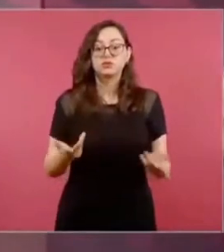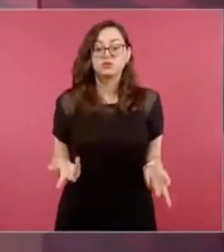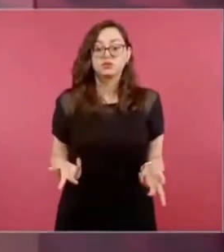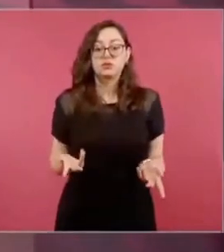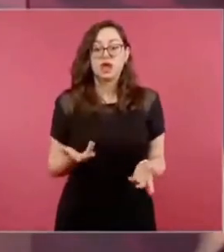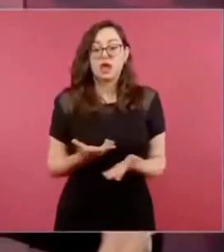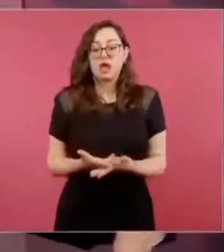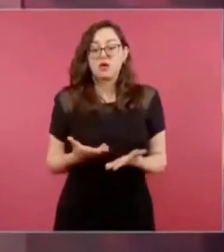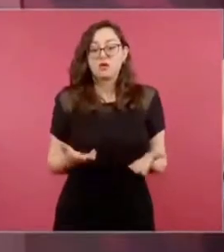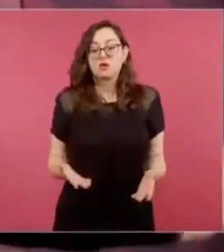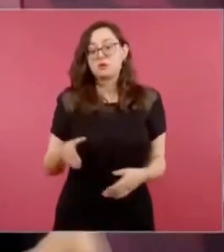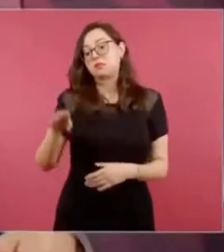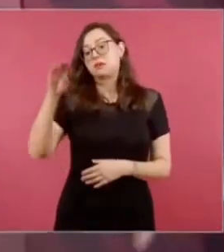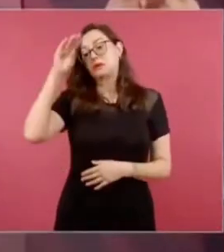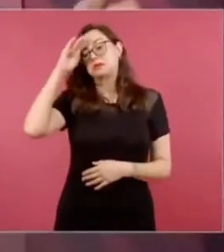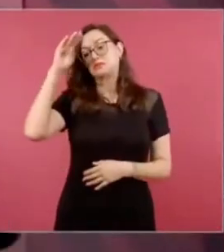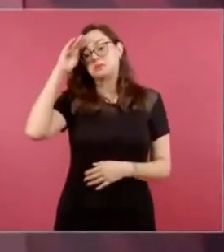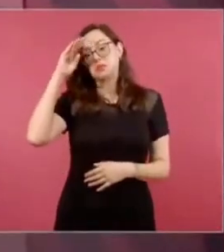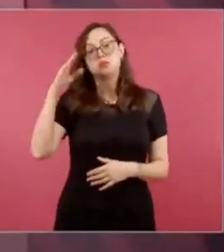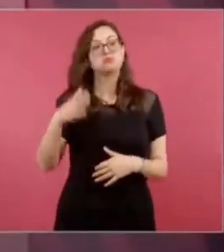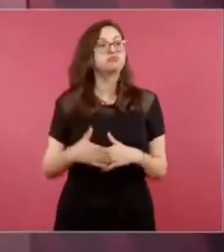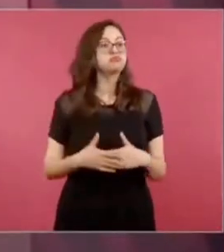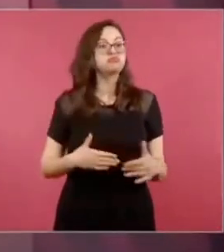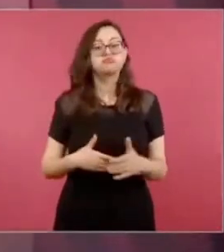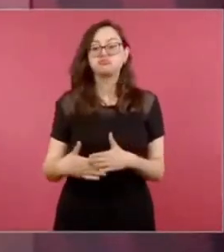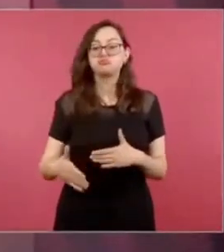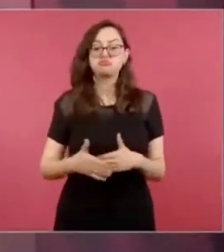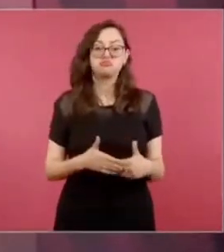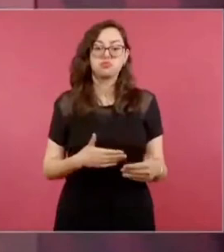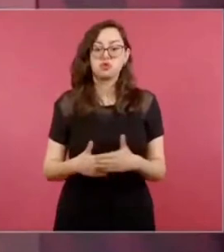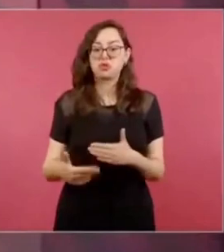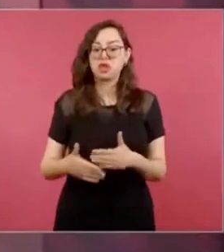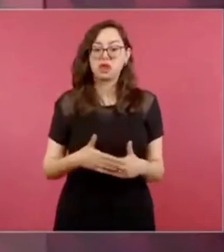ya